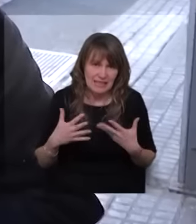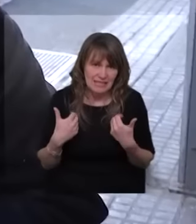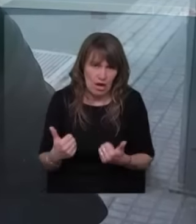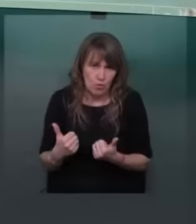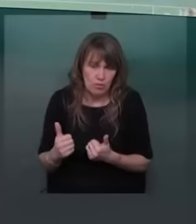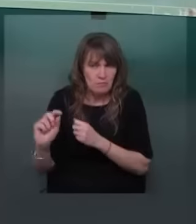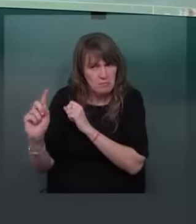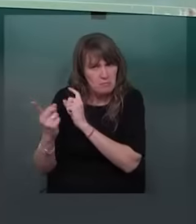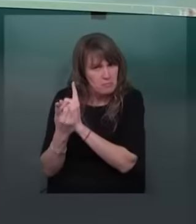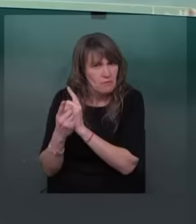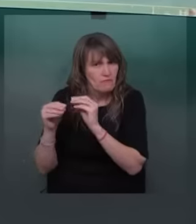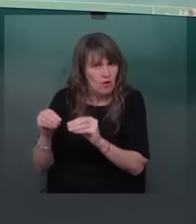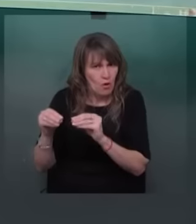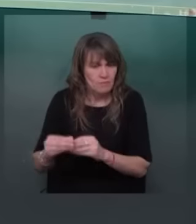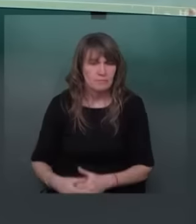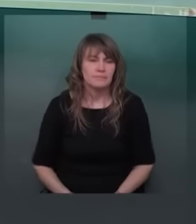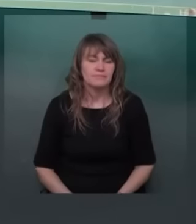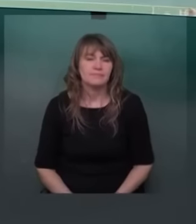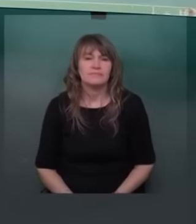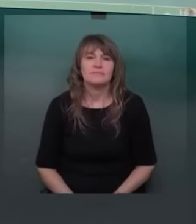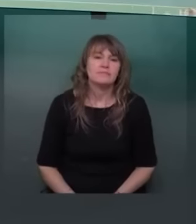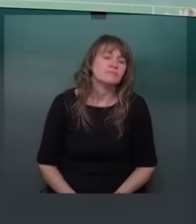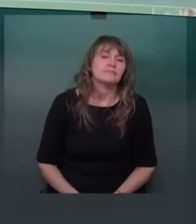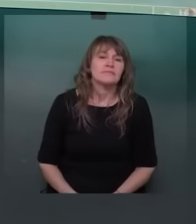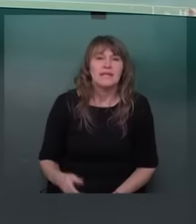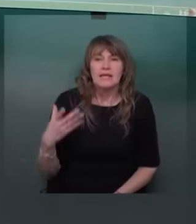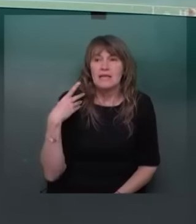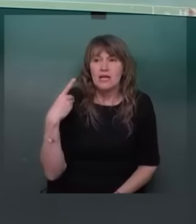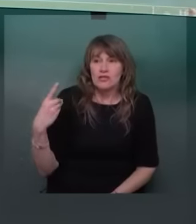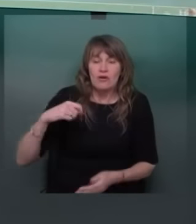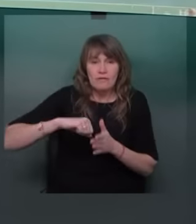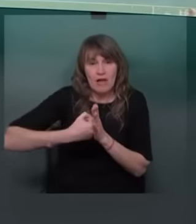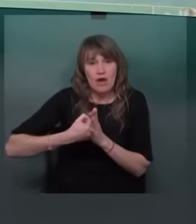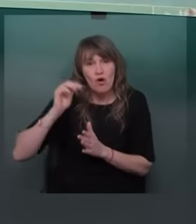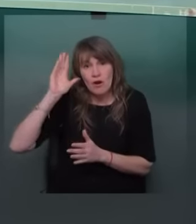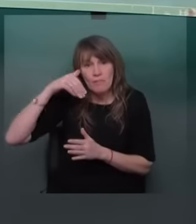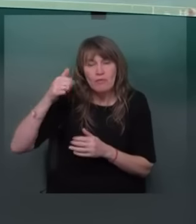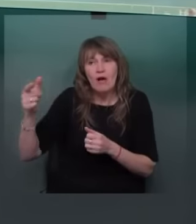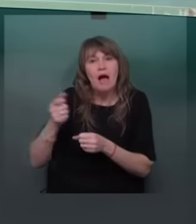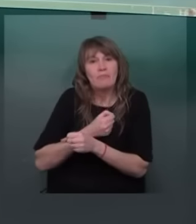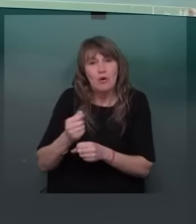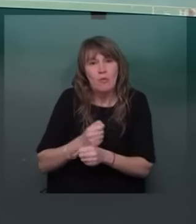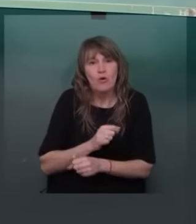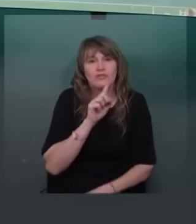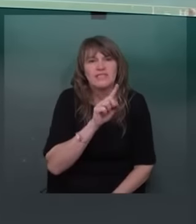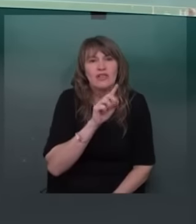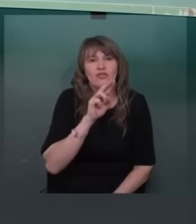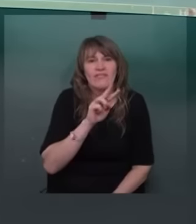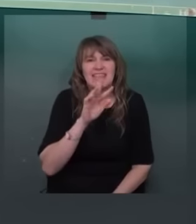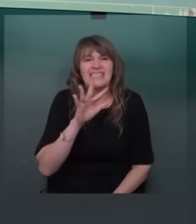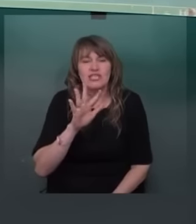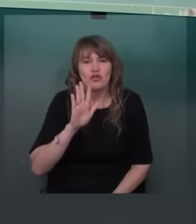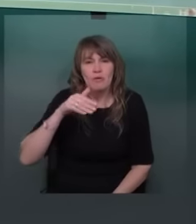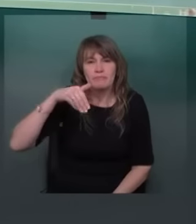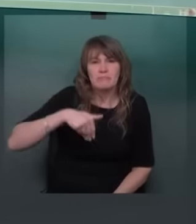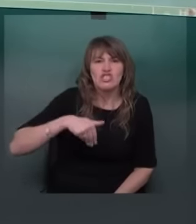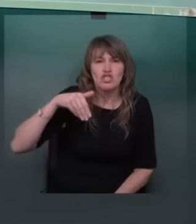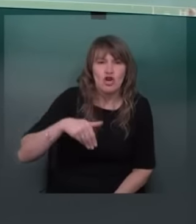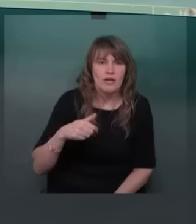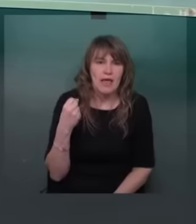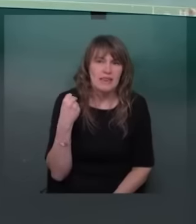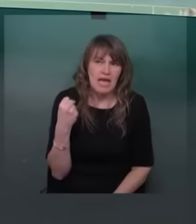salud recién decíamos que el directorio del Banco República aprobó un préstamo de 125 millones de pesos